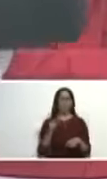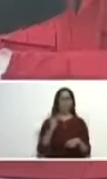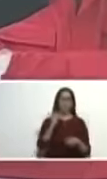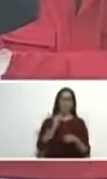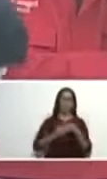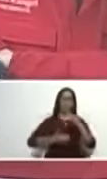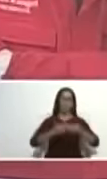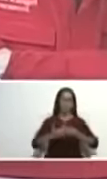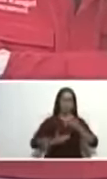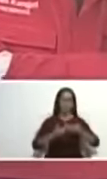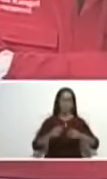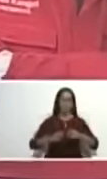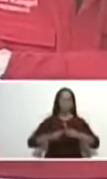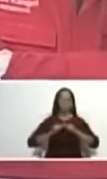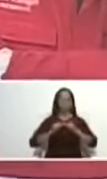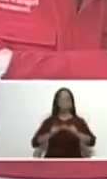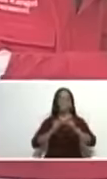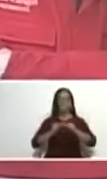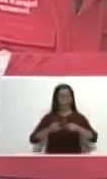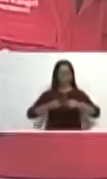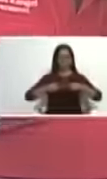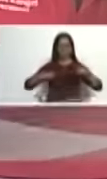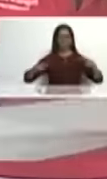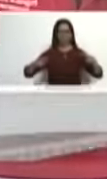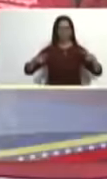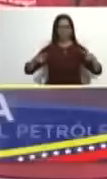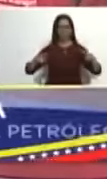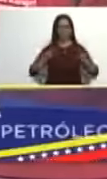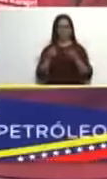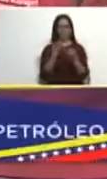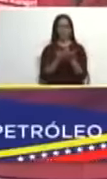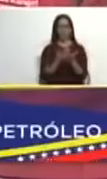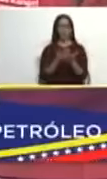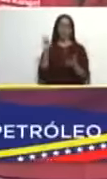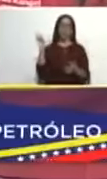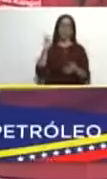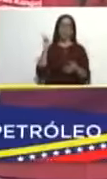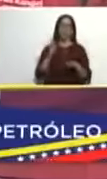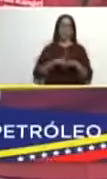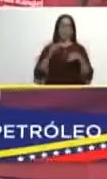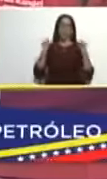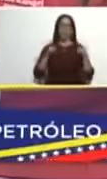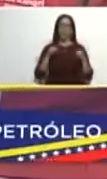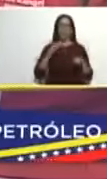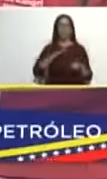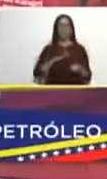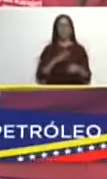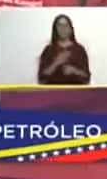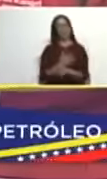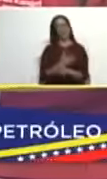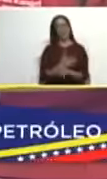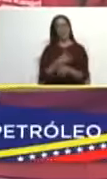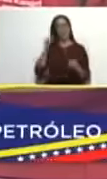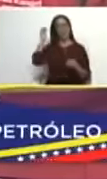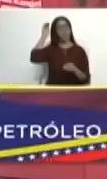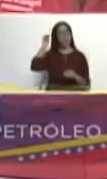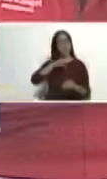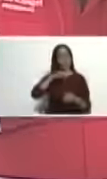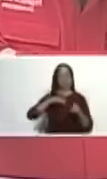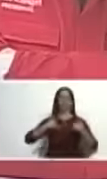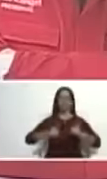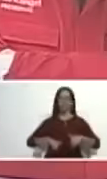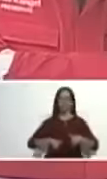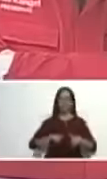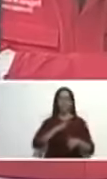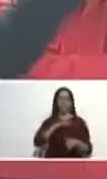seguir incrementando el crecimiento económico de Venezuela. Porque aquí lo que nos estamos jugando es el futuro de nuestros hijos y